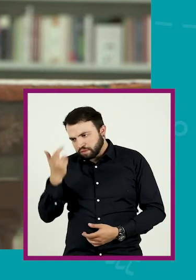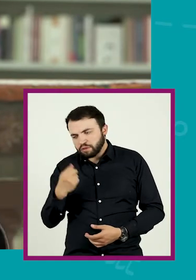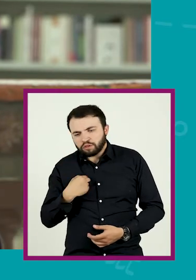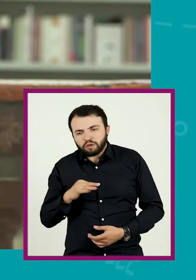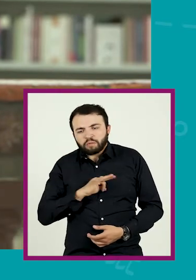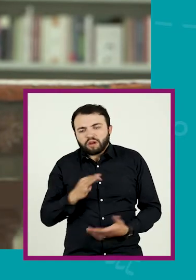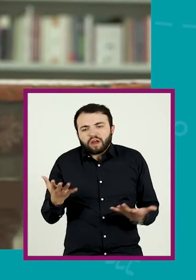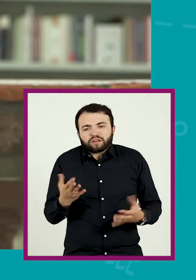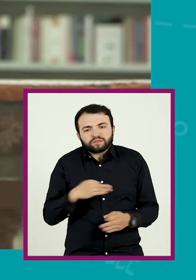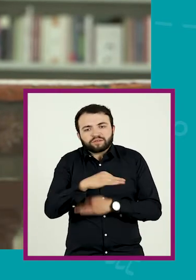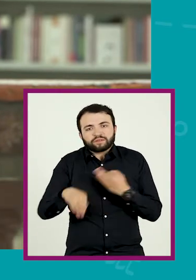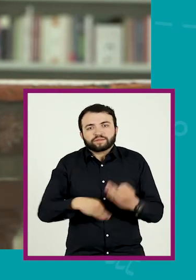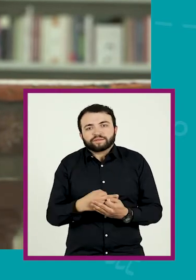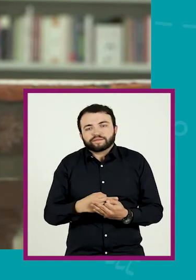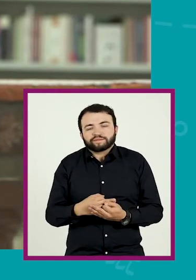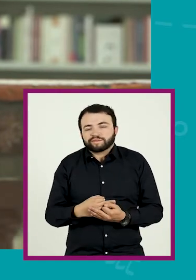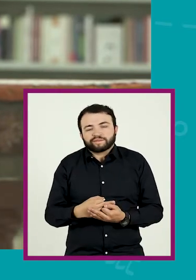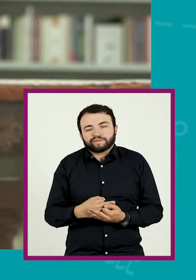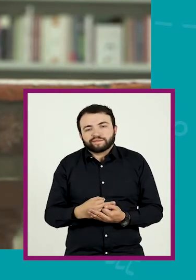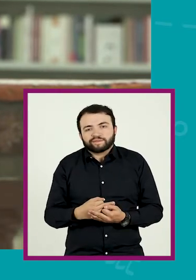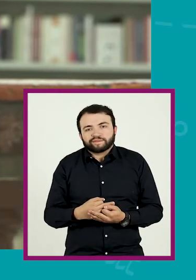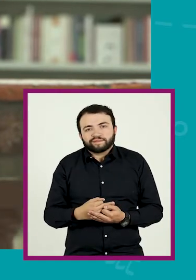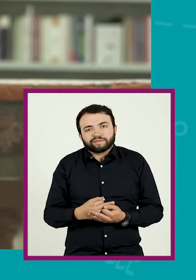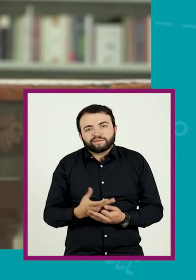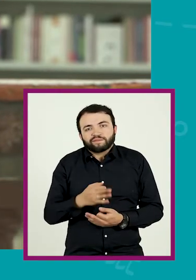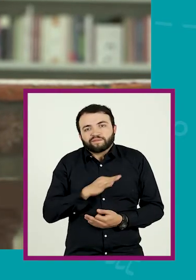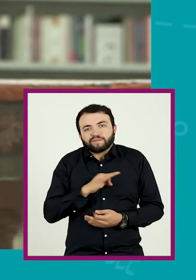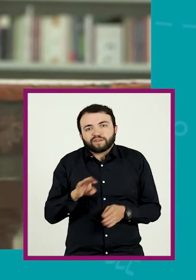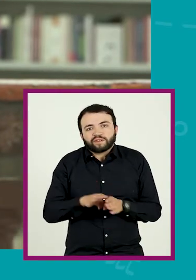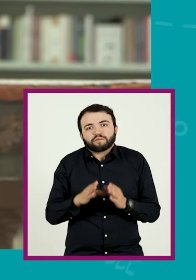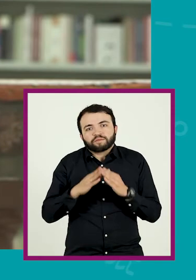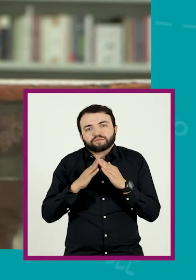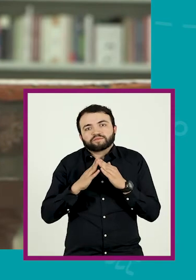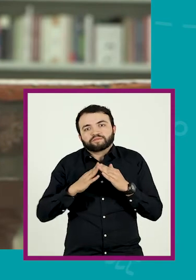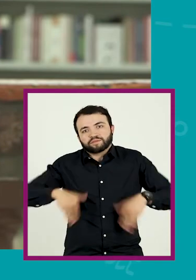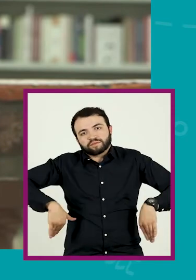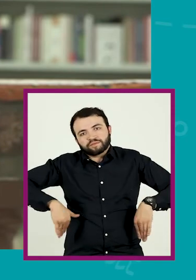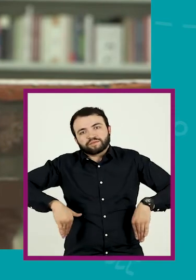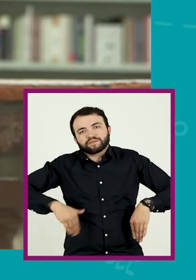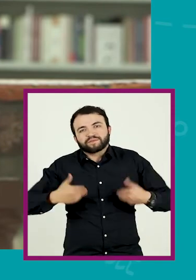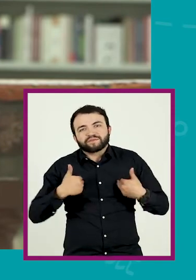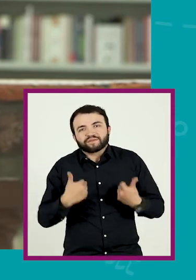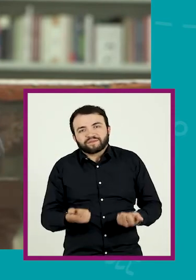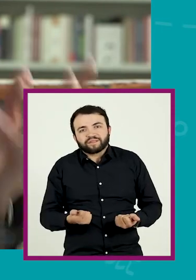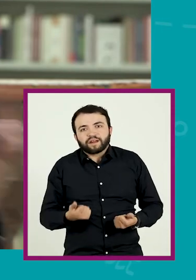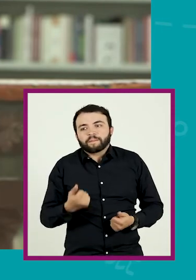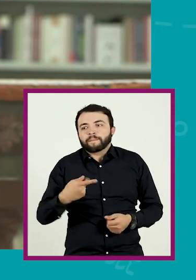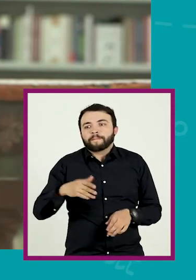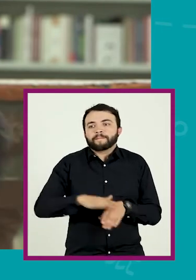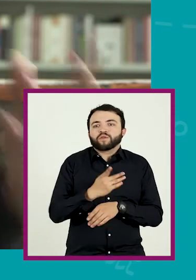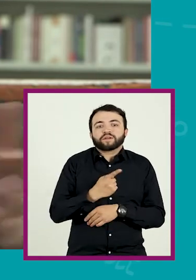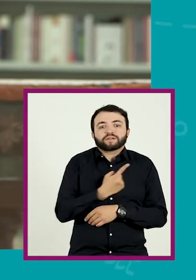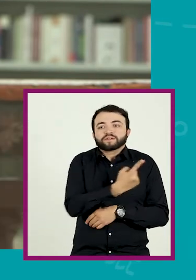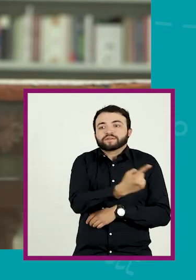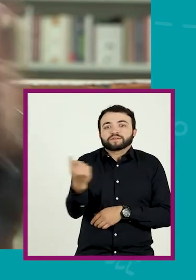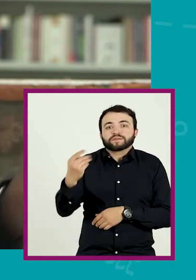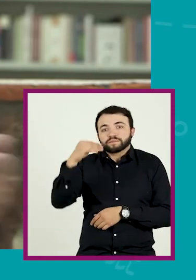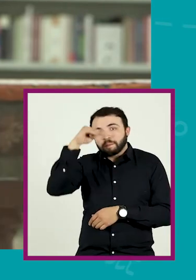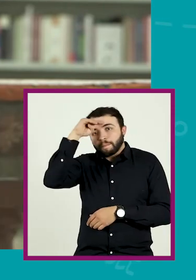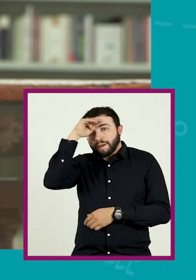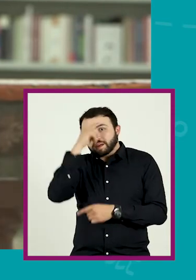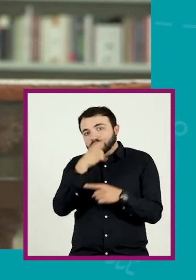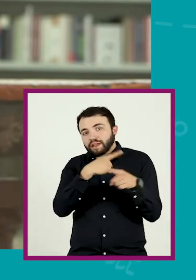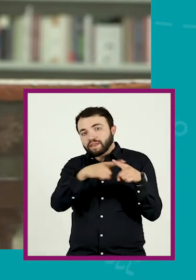su voluntad, entonces se caen como esta idea como de arbitrariedad, dogmatismo.